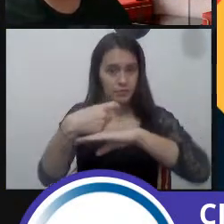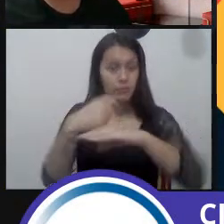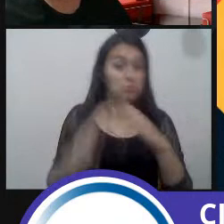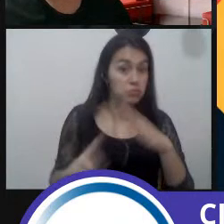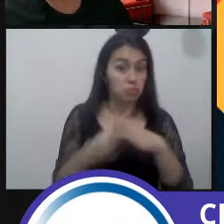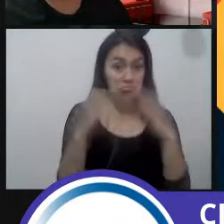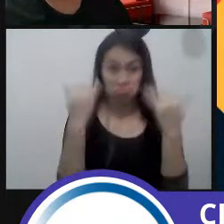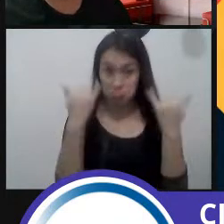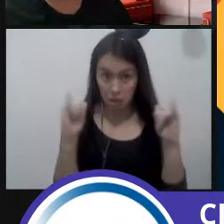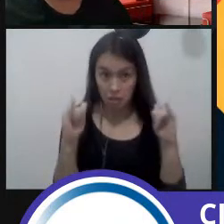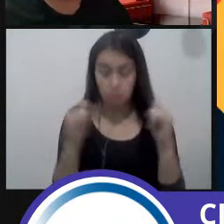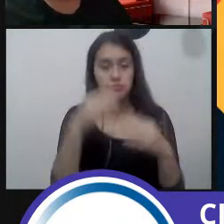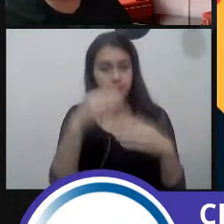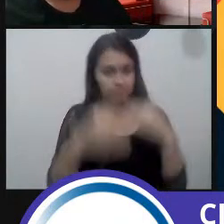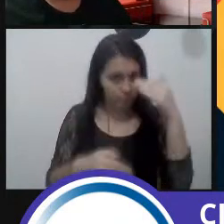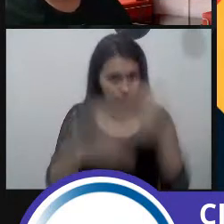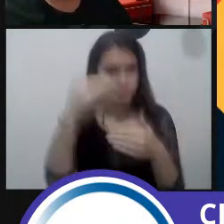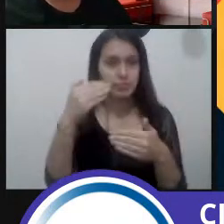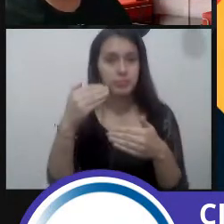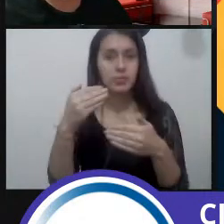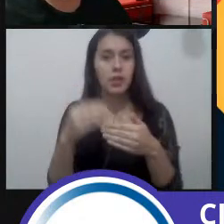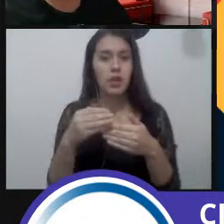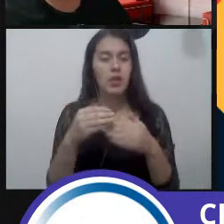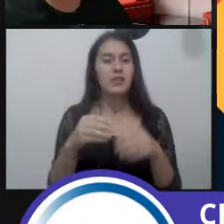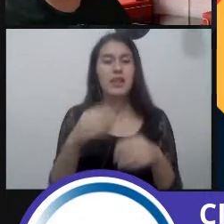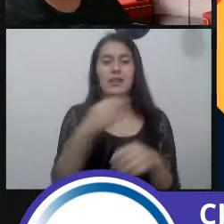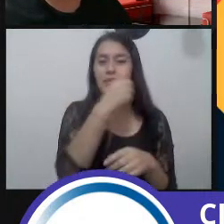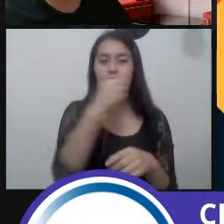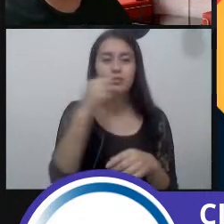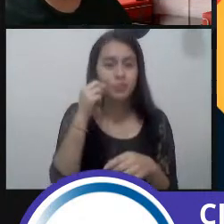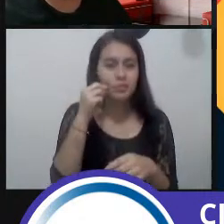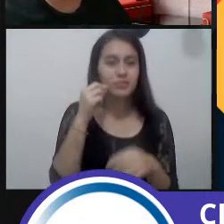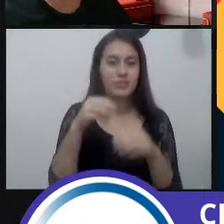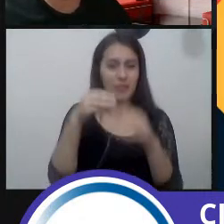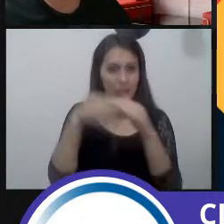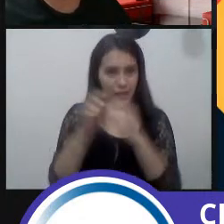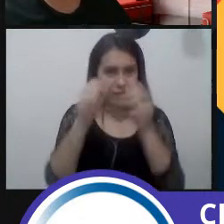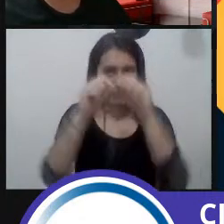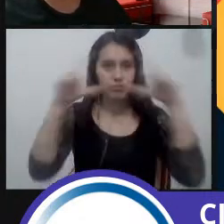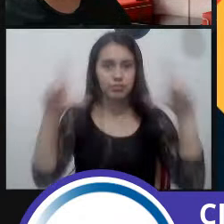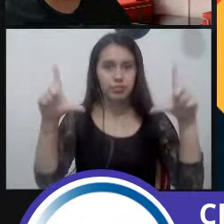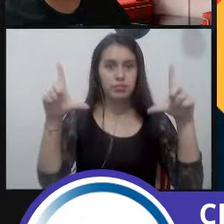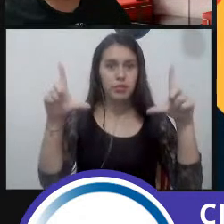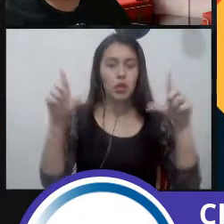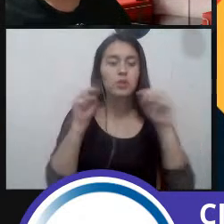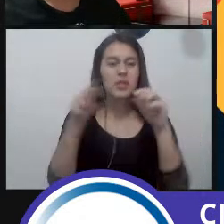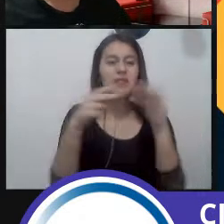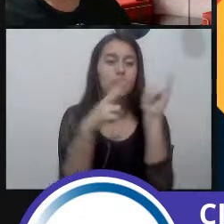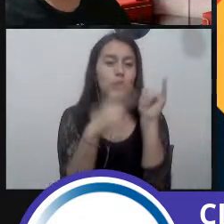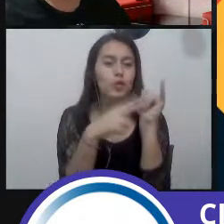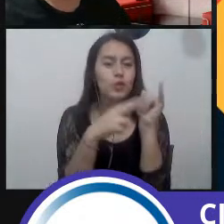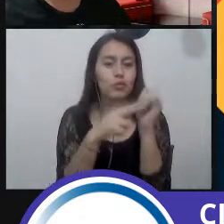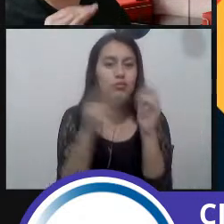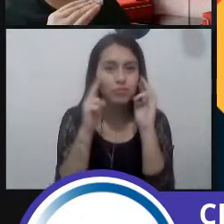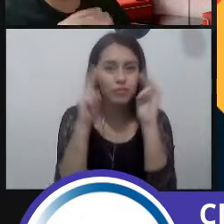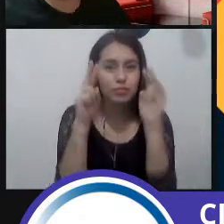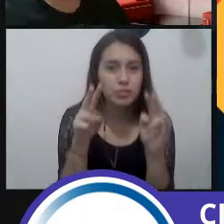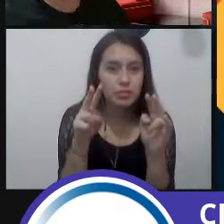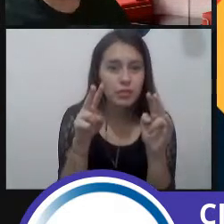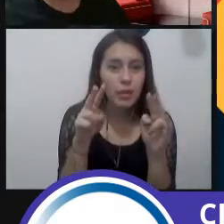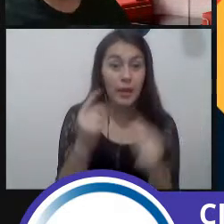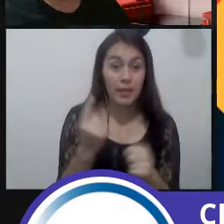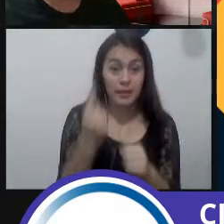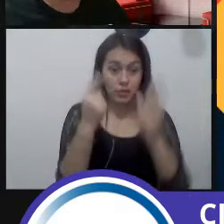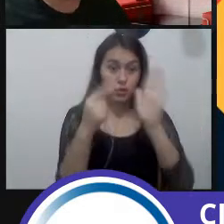correo de Gmail e inicien sesión, lo que van a encontrar cuando ingresen a la página de YouTube es en la parte